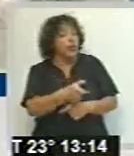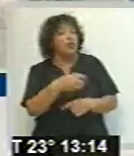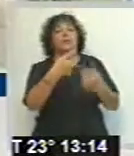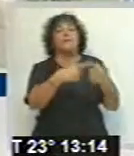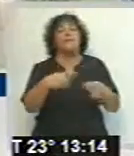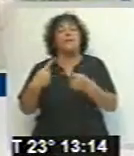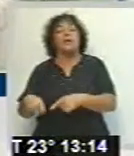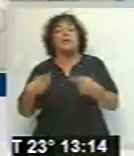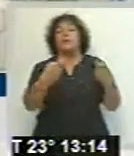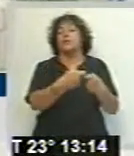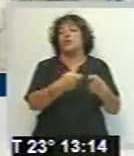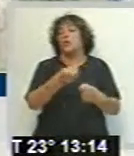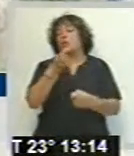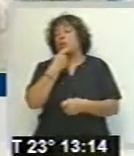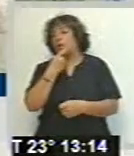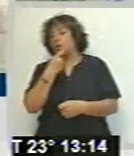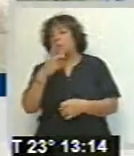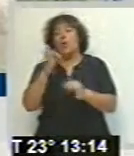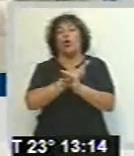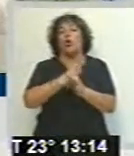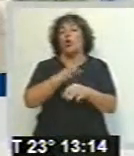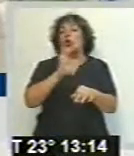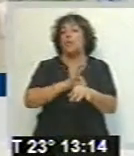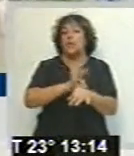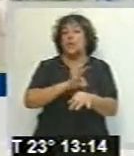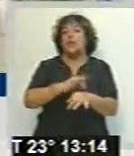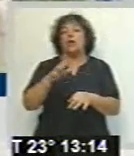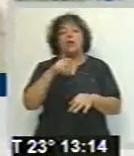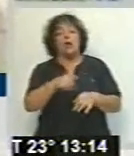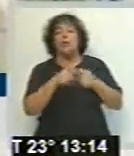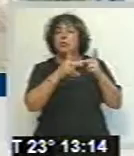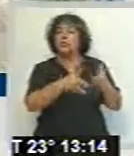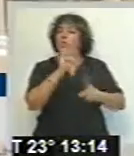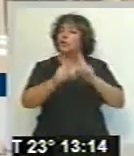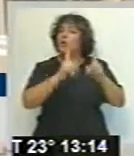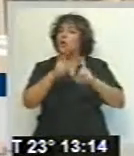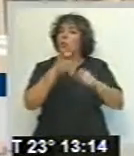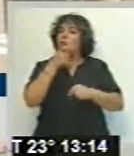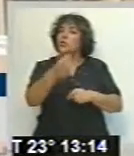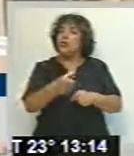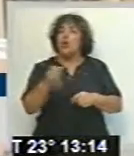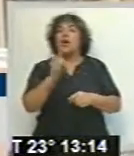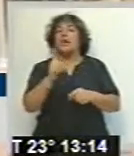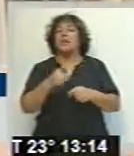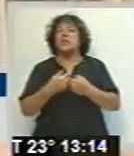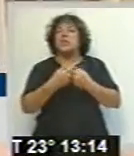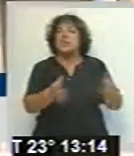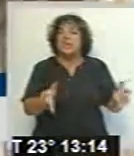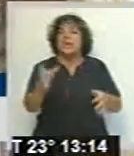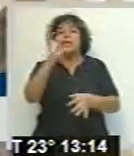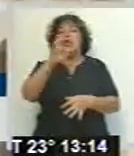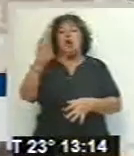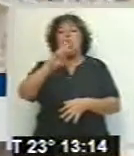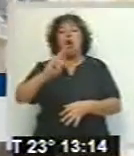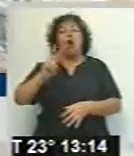distintos organismos, por ejemplo, el Colegio de Médicos, en el cual, entre otras cosas, se sugería que no se desechen los óvulos porque ya era una